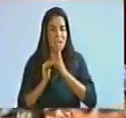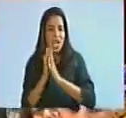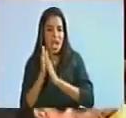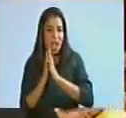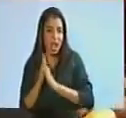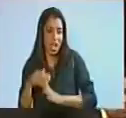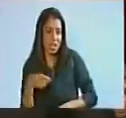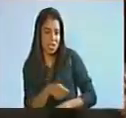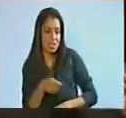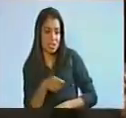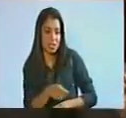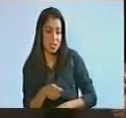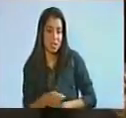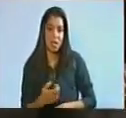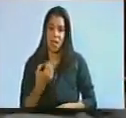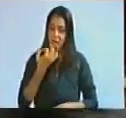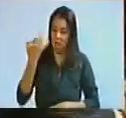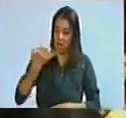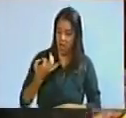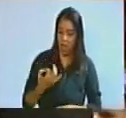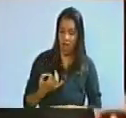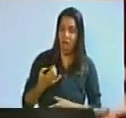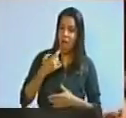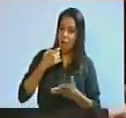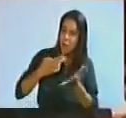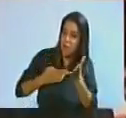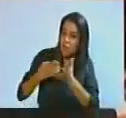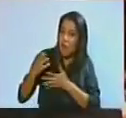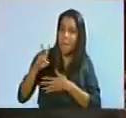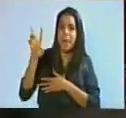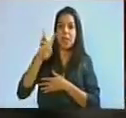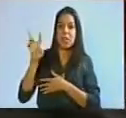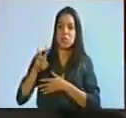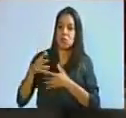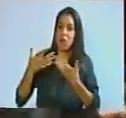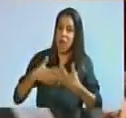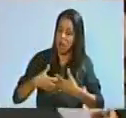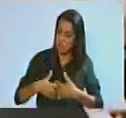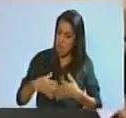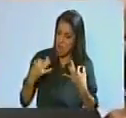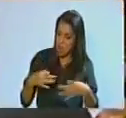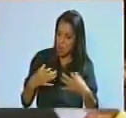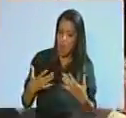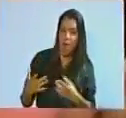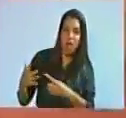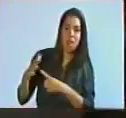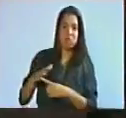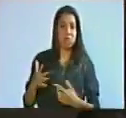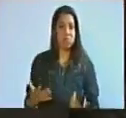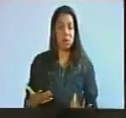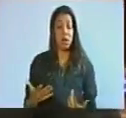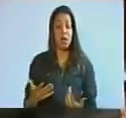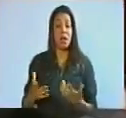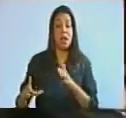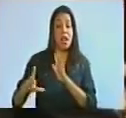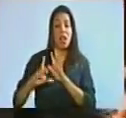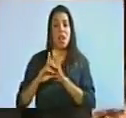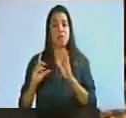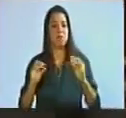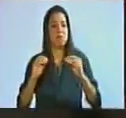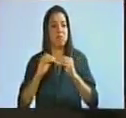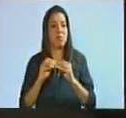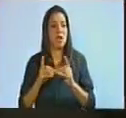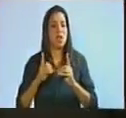reales de la economía venezolana, que no responden a ninguna ley, a ninguna doctrina económica que